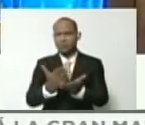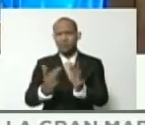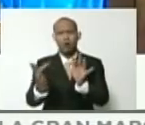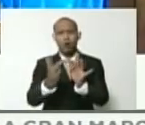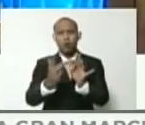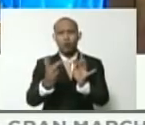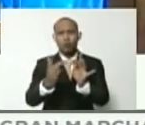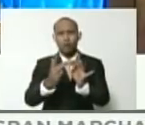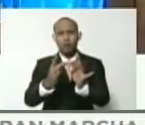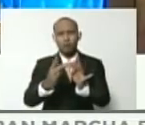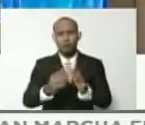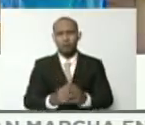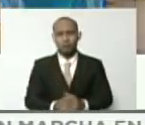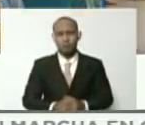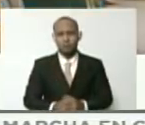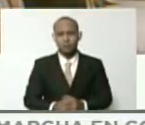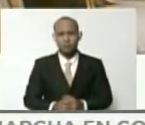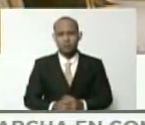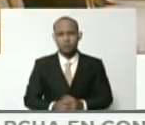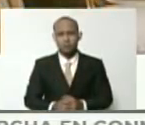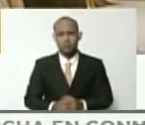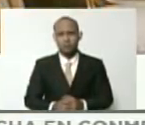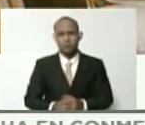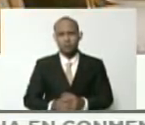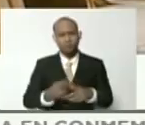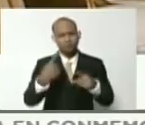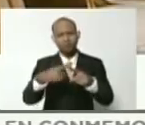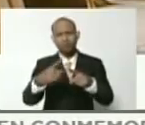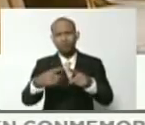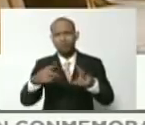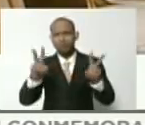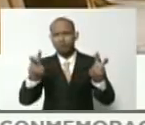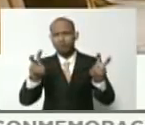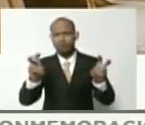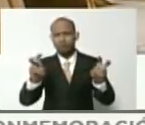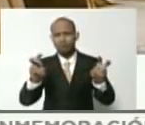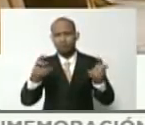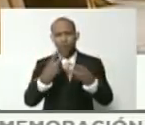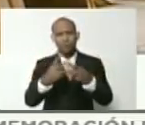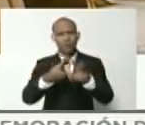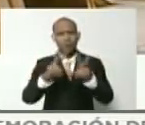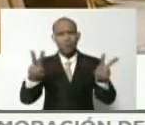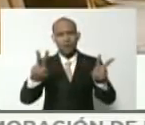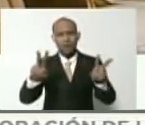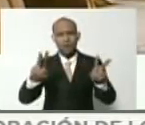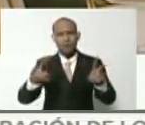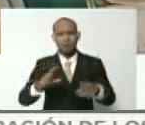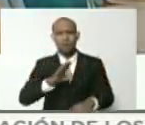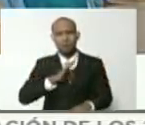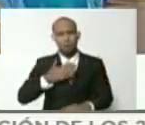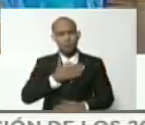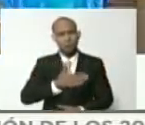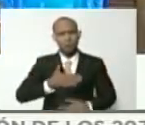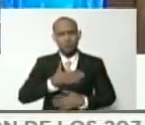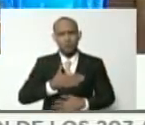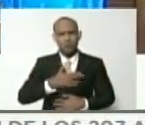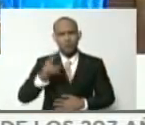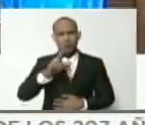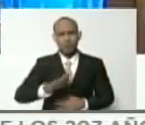Guterres, para los distintos temas de la paz y la estabilidad del país y de la